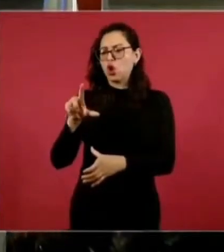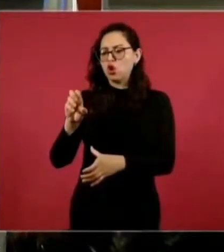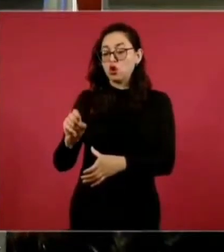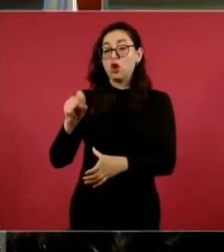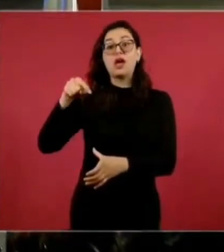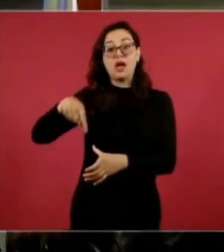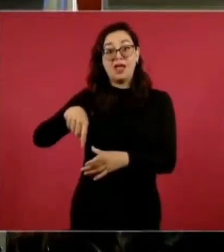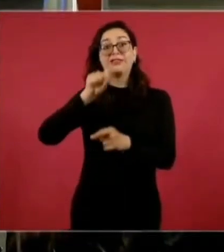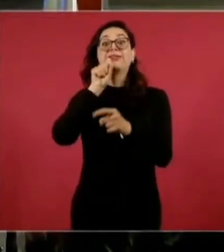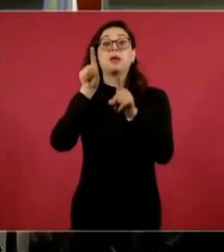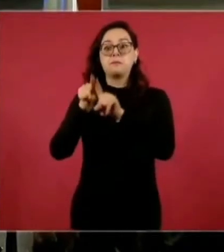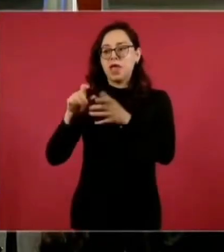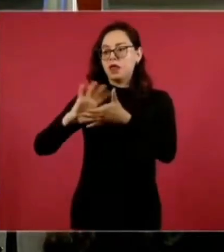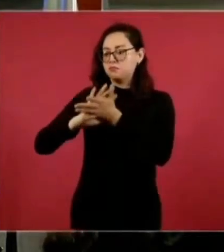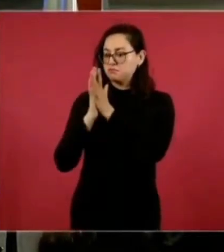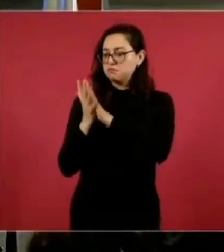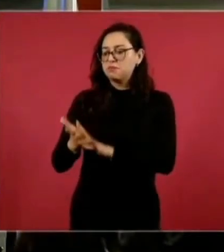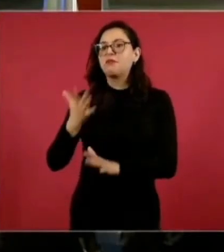un mayor proceso.